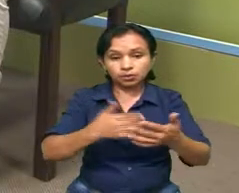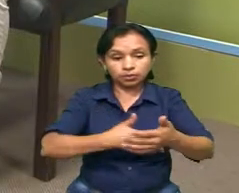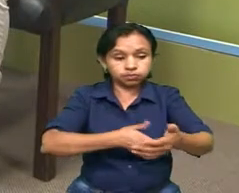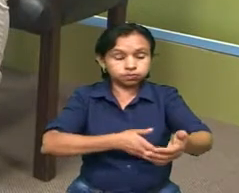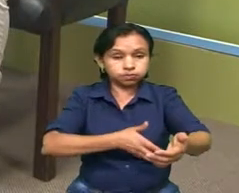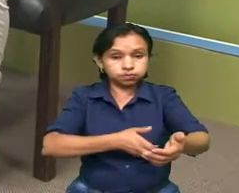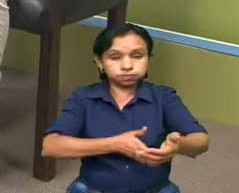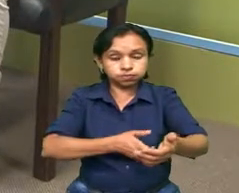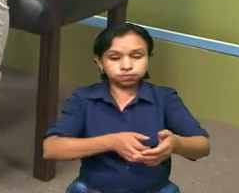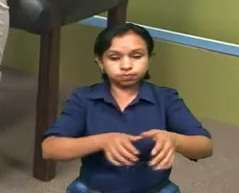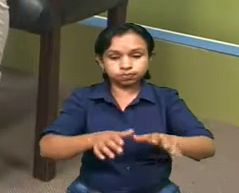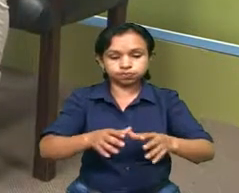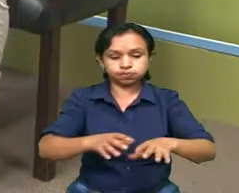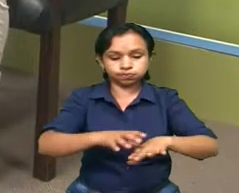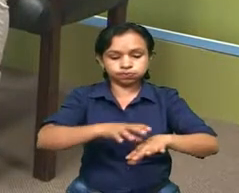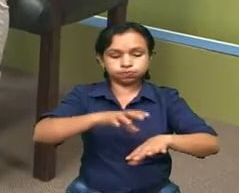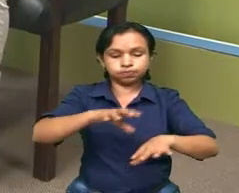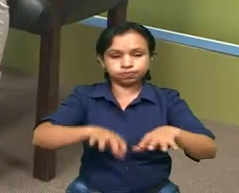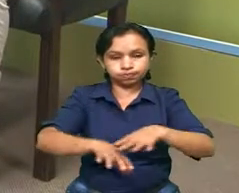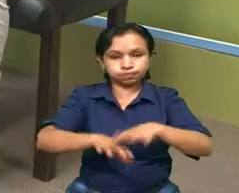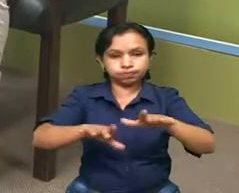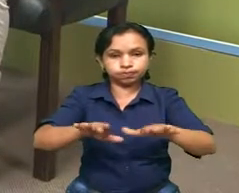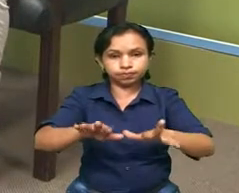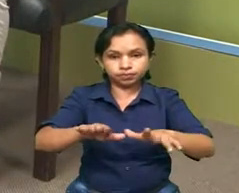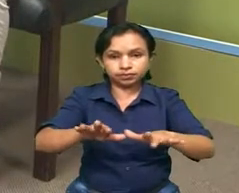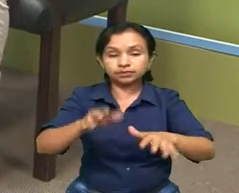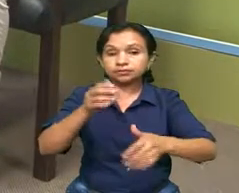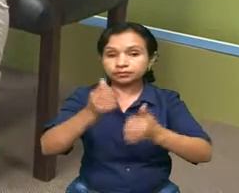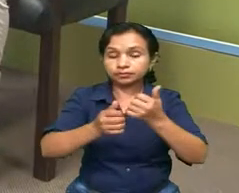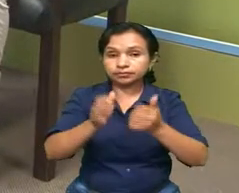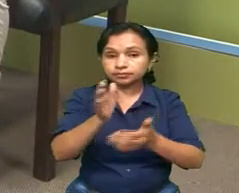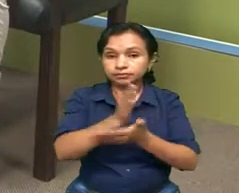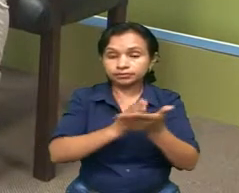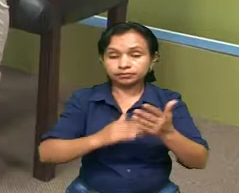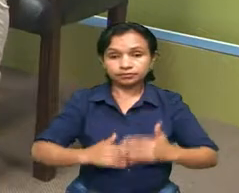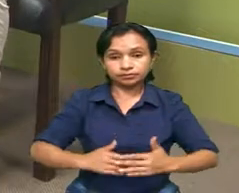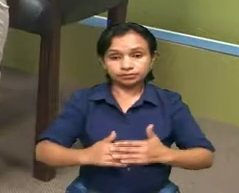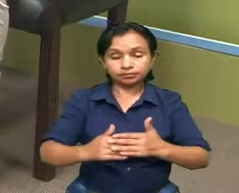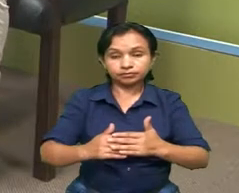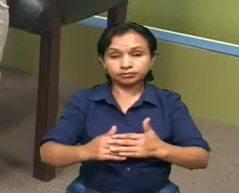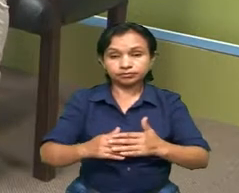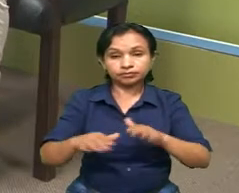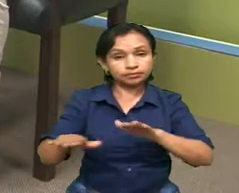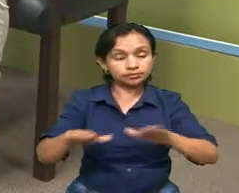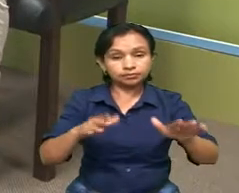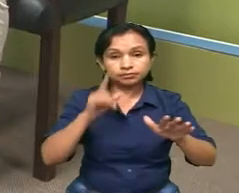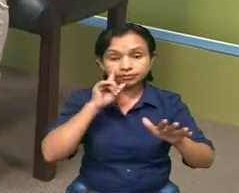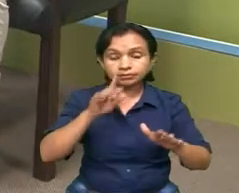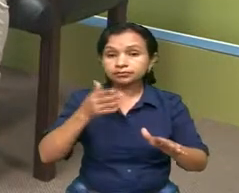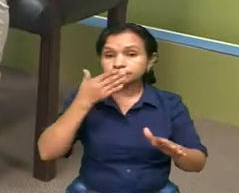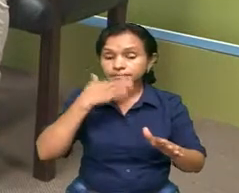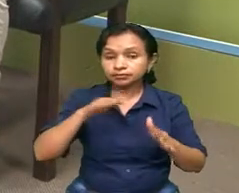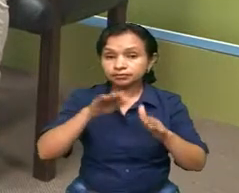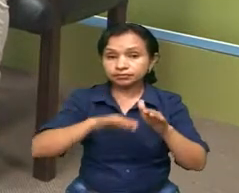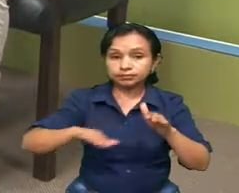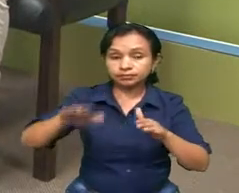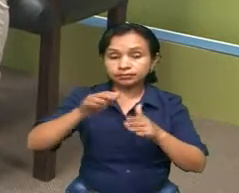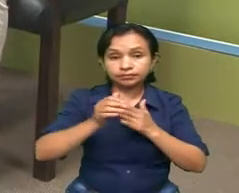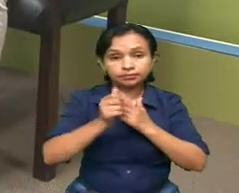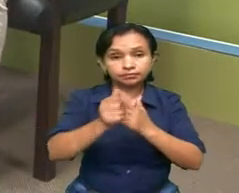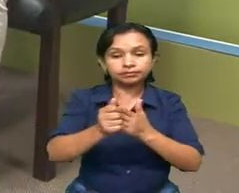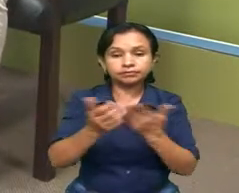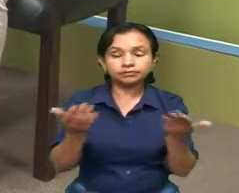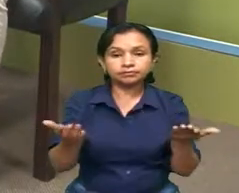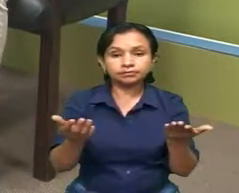hipertensión o preeclampsia, que son complicaciones que se dan a veces en el embarazo, si no nos cuidamos, entonces se ve más seguido. ¿La